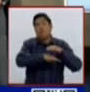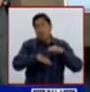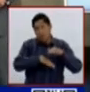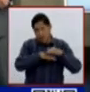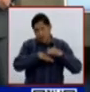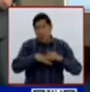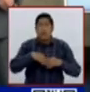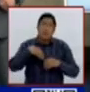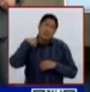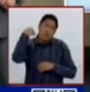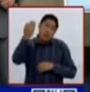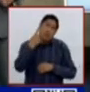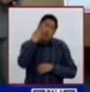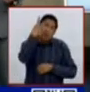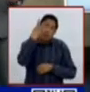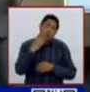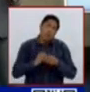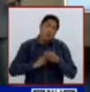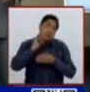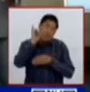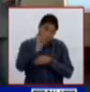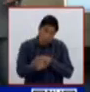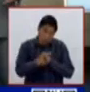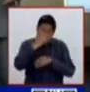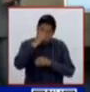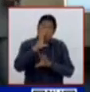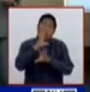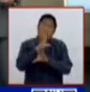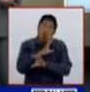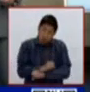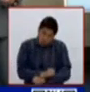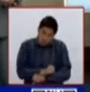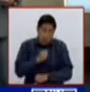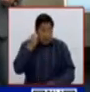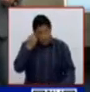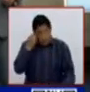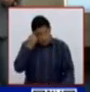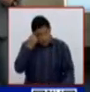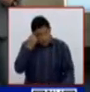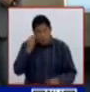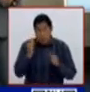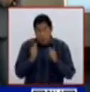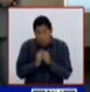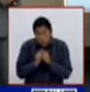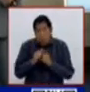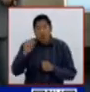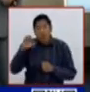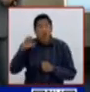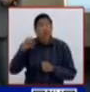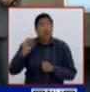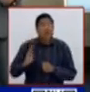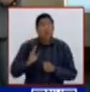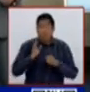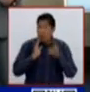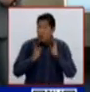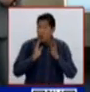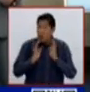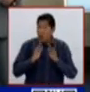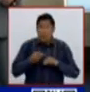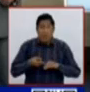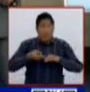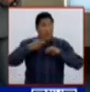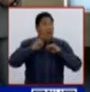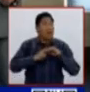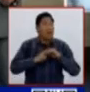próximo 1 de mayo, como se tiene ya costumbre, el gobierno junto a la COP pueda anunciar sobre este incremento que todavía